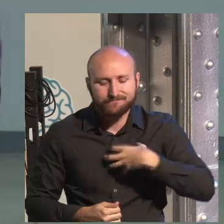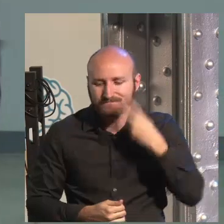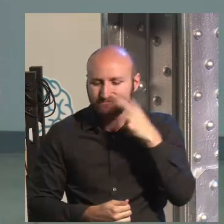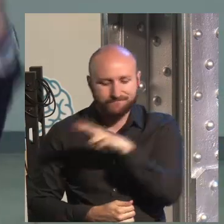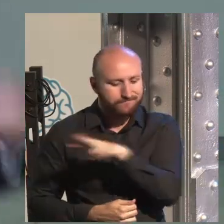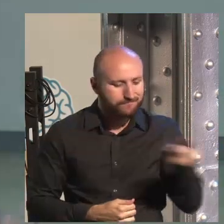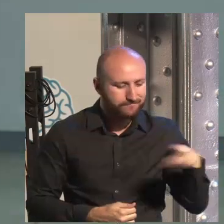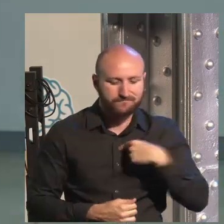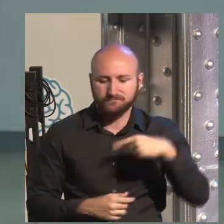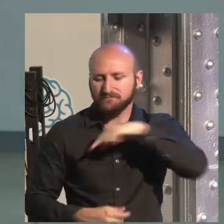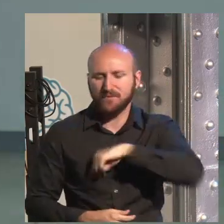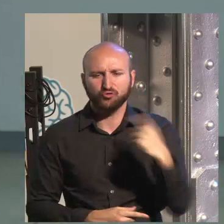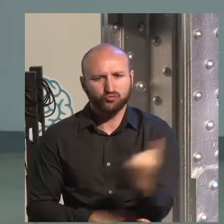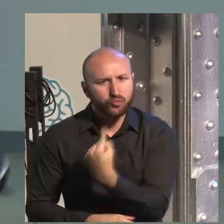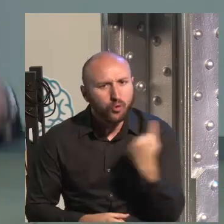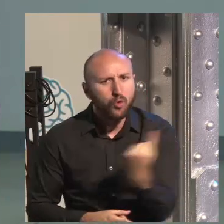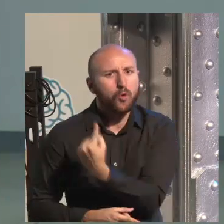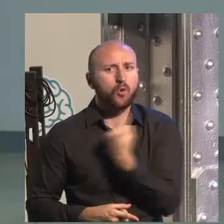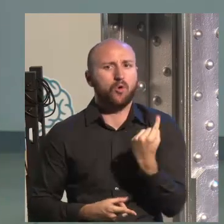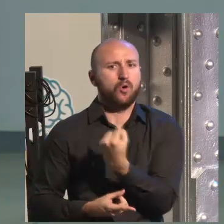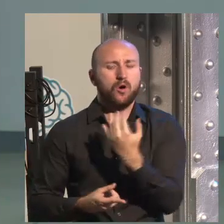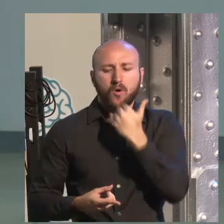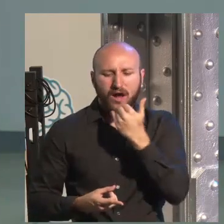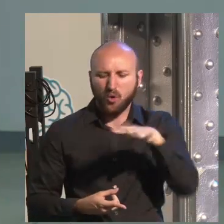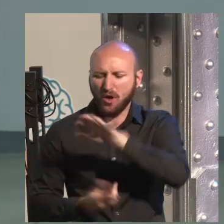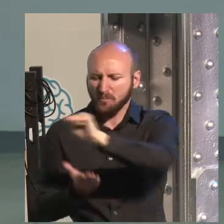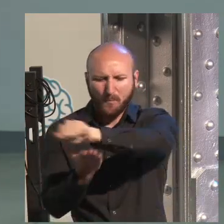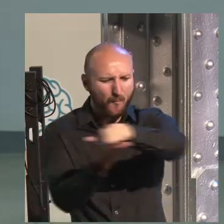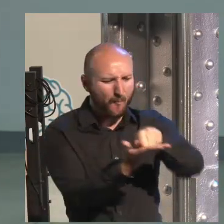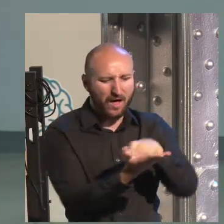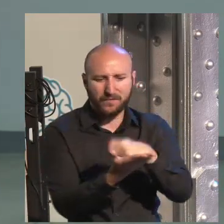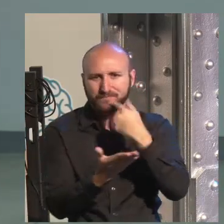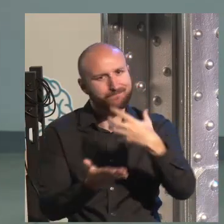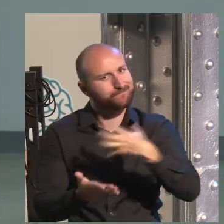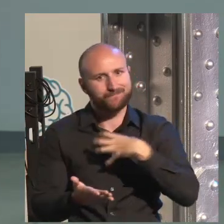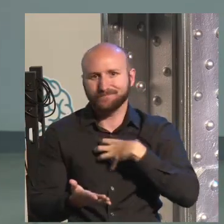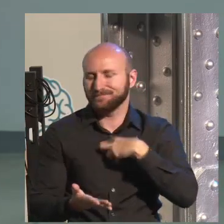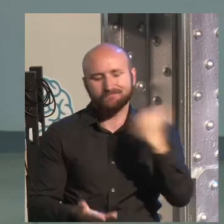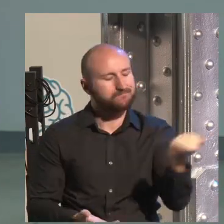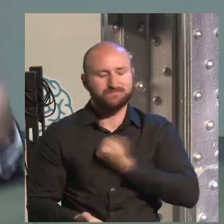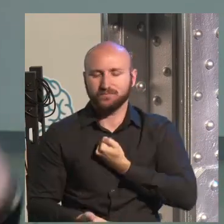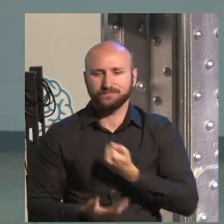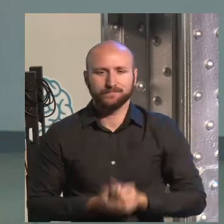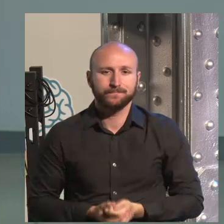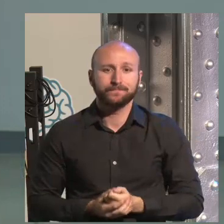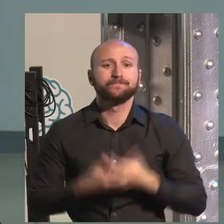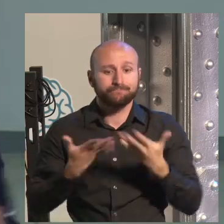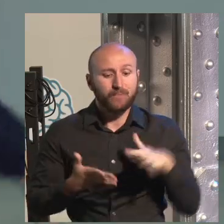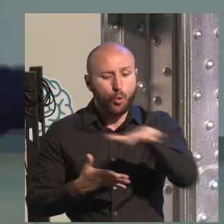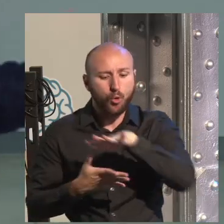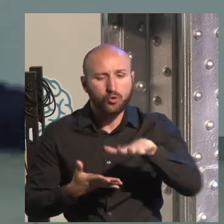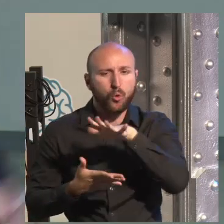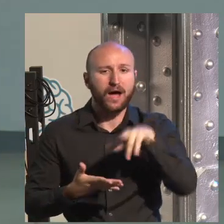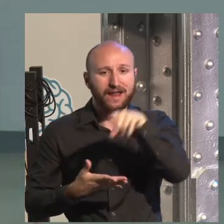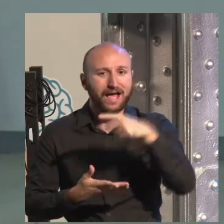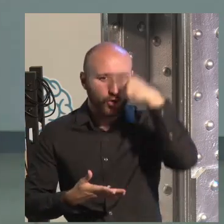la soledad, lo inhóspito del lugar, y en ese lugar tan hostil es donde vivía